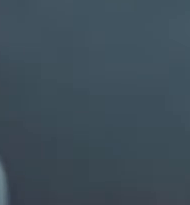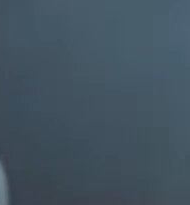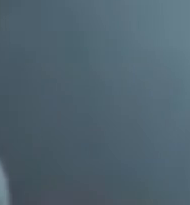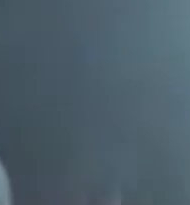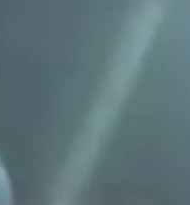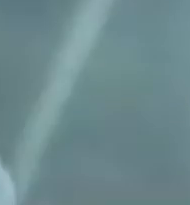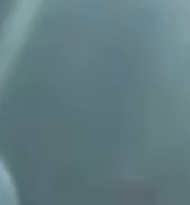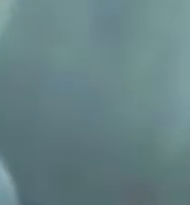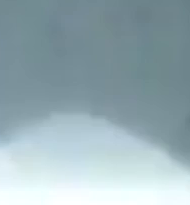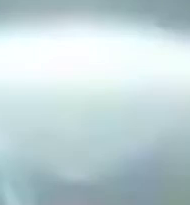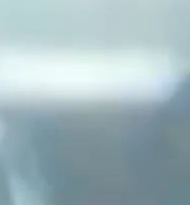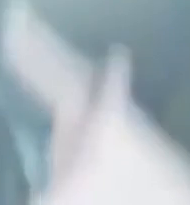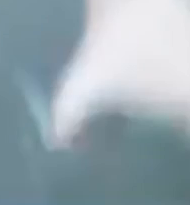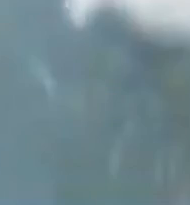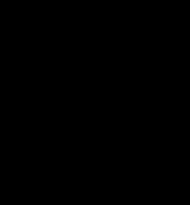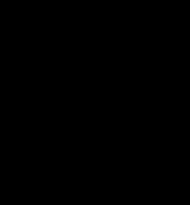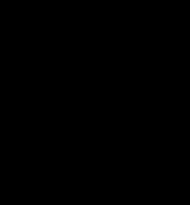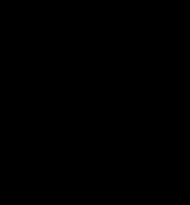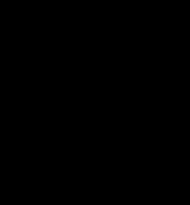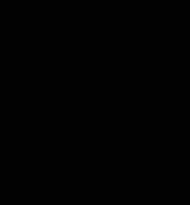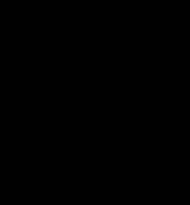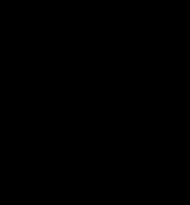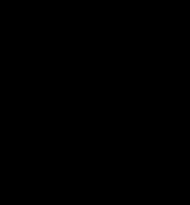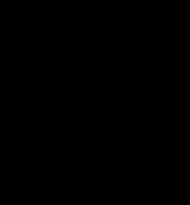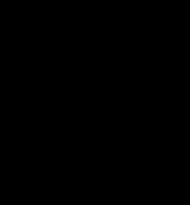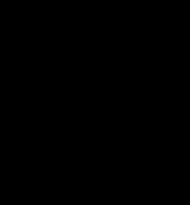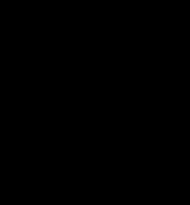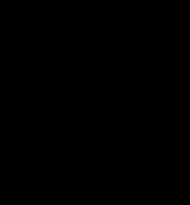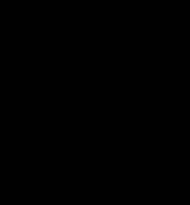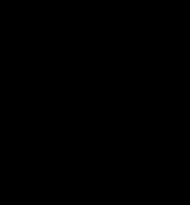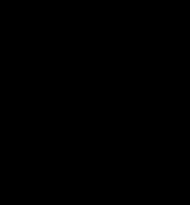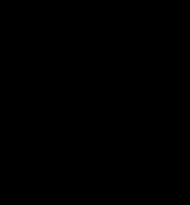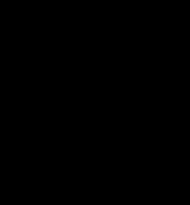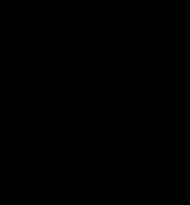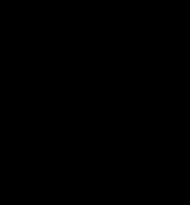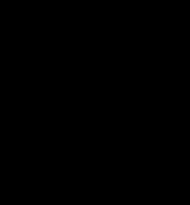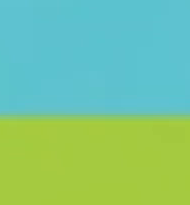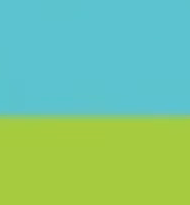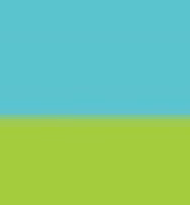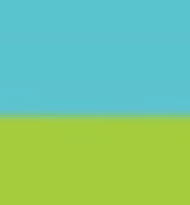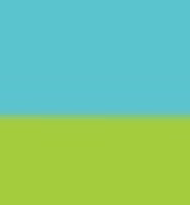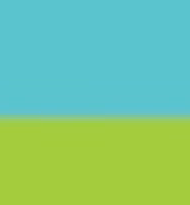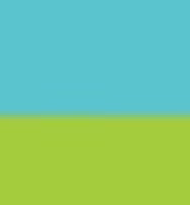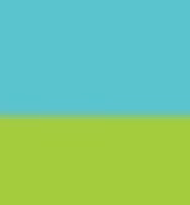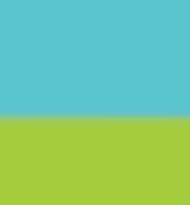yo, y que algunas personas tienen la piel blanca y se les irrita.